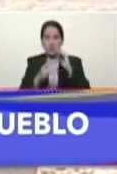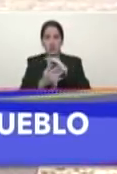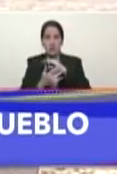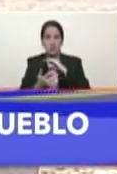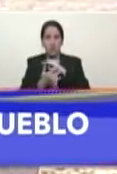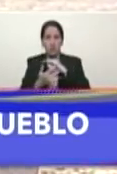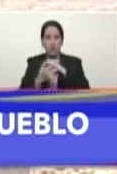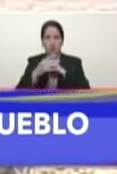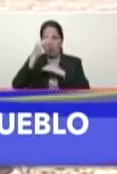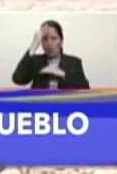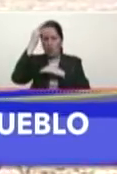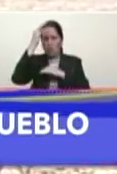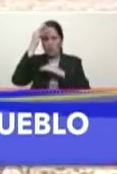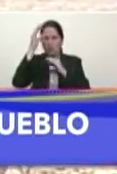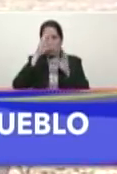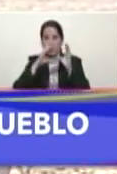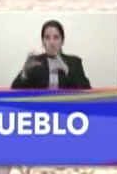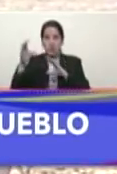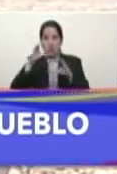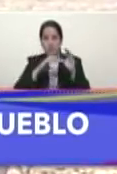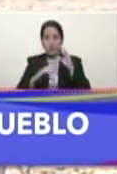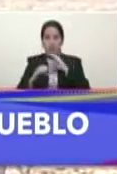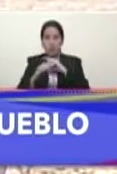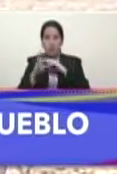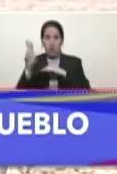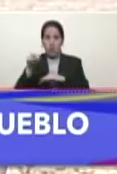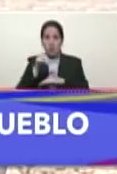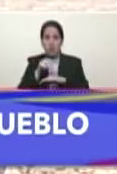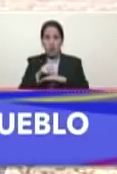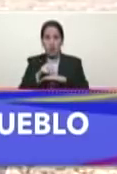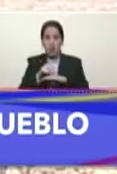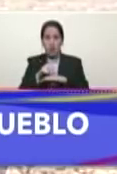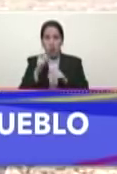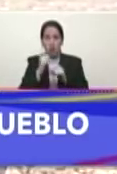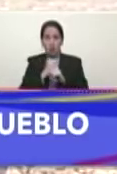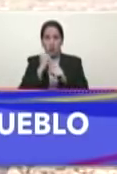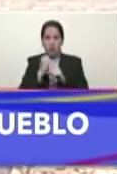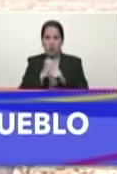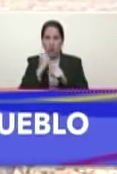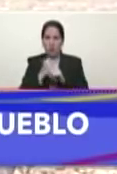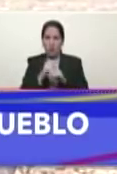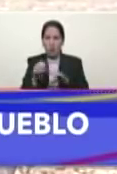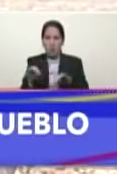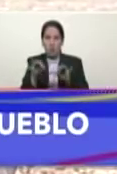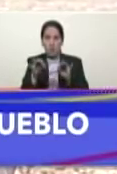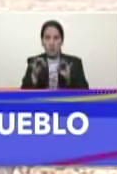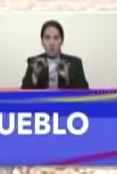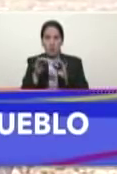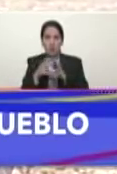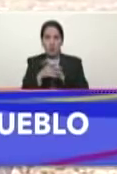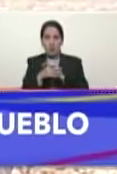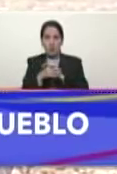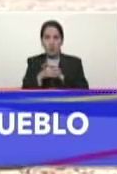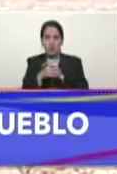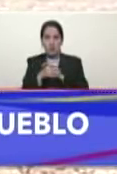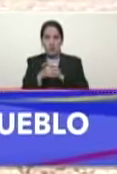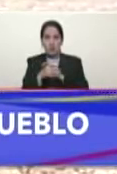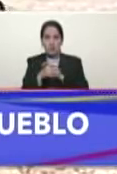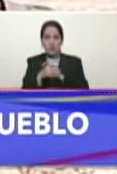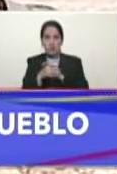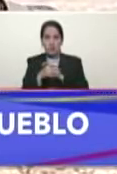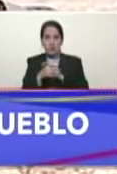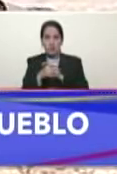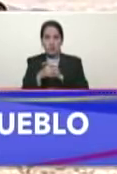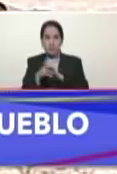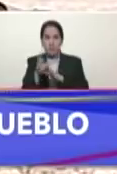Consejo Científico Nacional, las universidades, los trabajadores, los especialistas. Busquemos caminos nuevos para nosotros